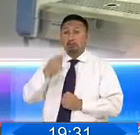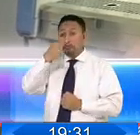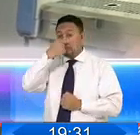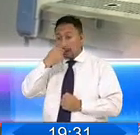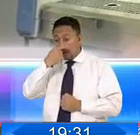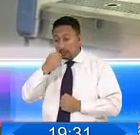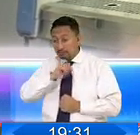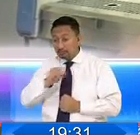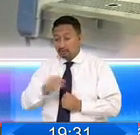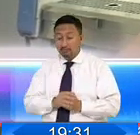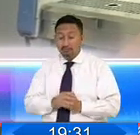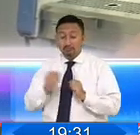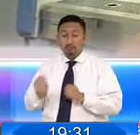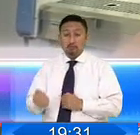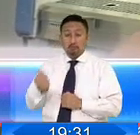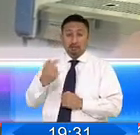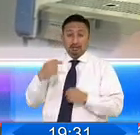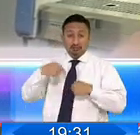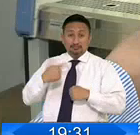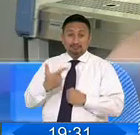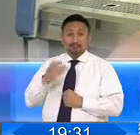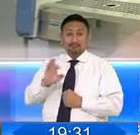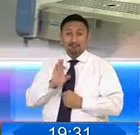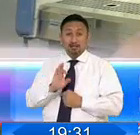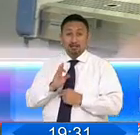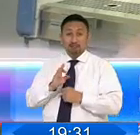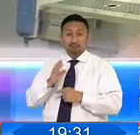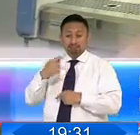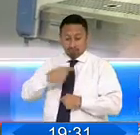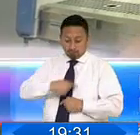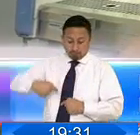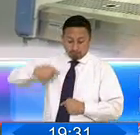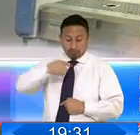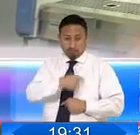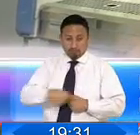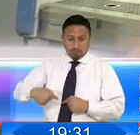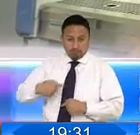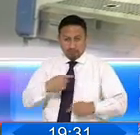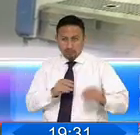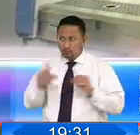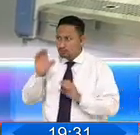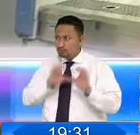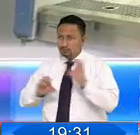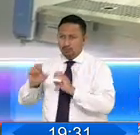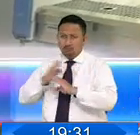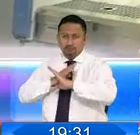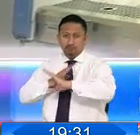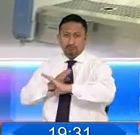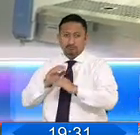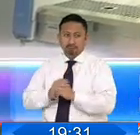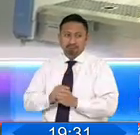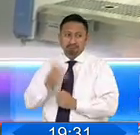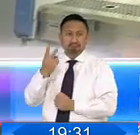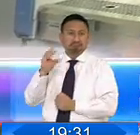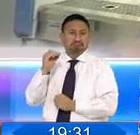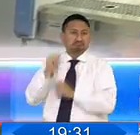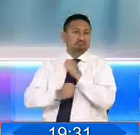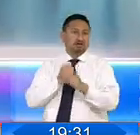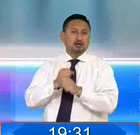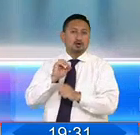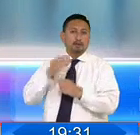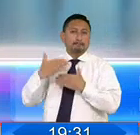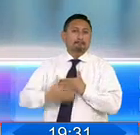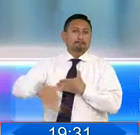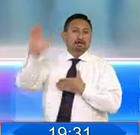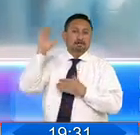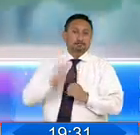por coronavirus, y las células T se quedan circulantes. Se dice 20 años o por la vida.